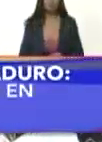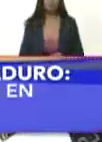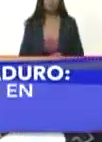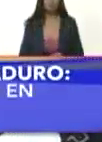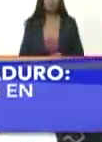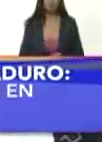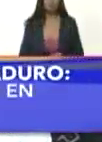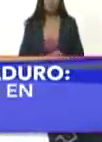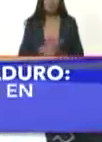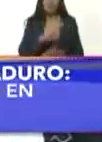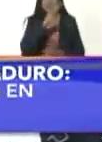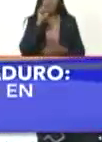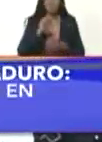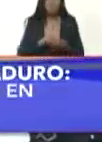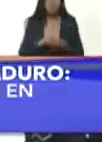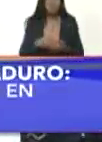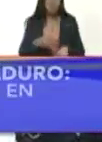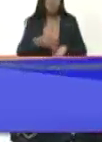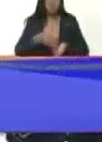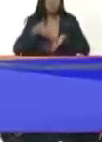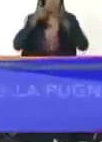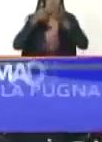Fue una república en armas.